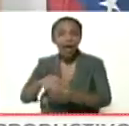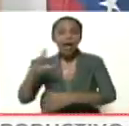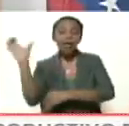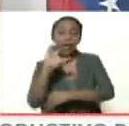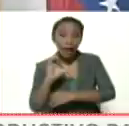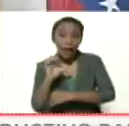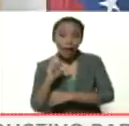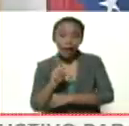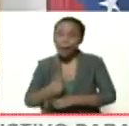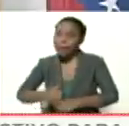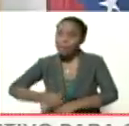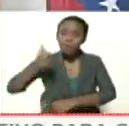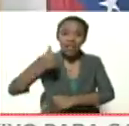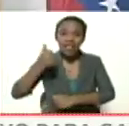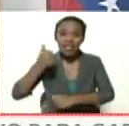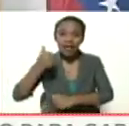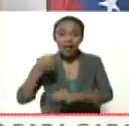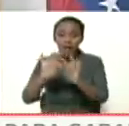a la familia,